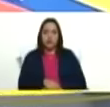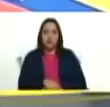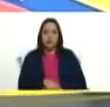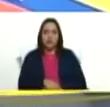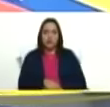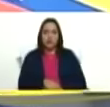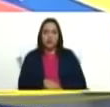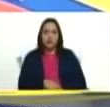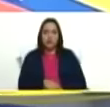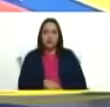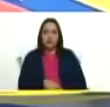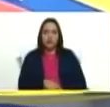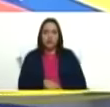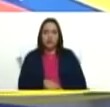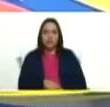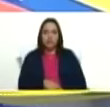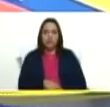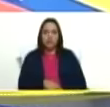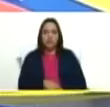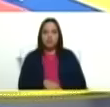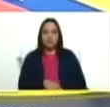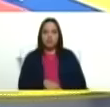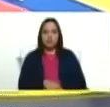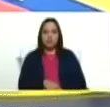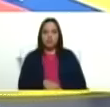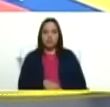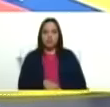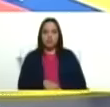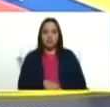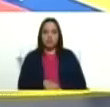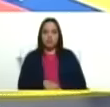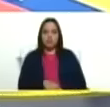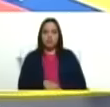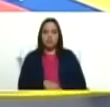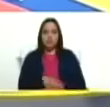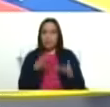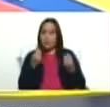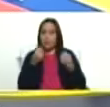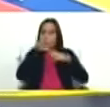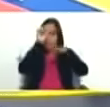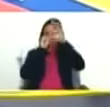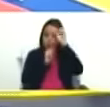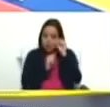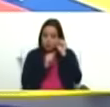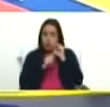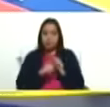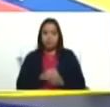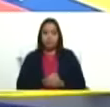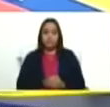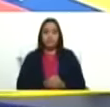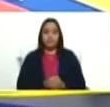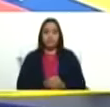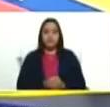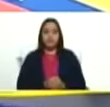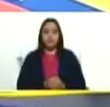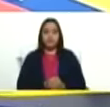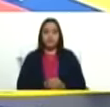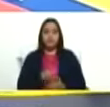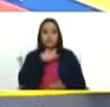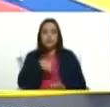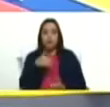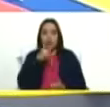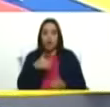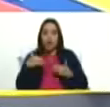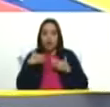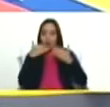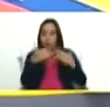Como dices tú, cuánto aprendemos, ¿verdad? y vamos aprendiendo como